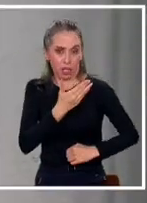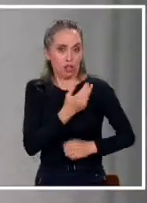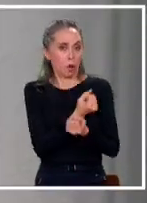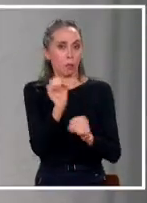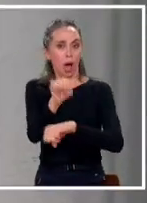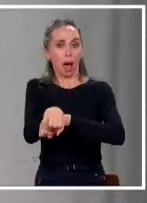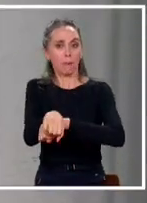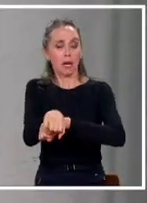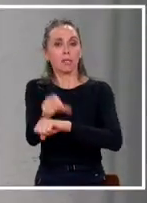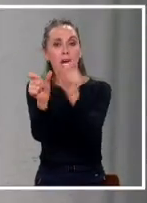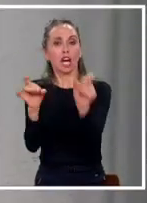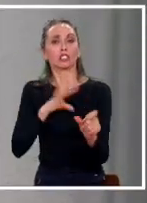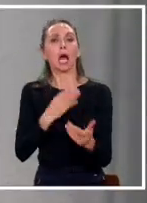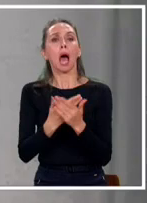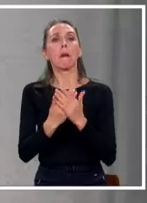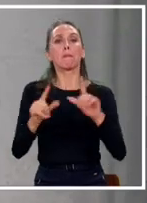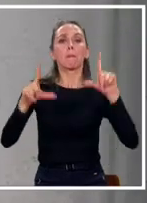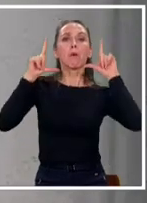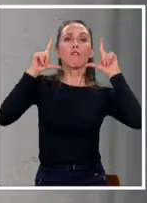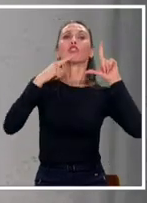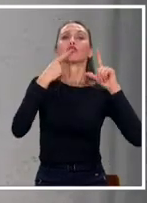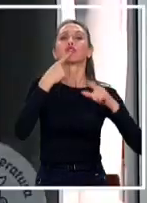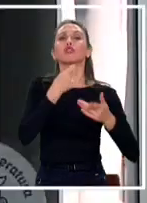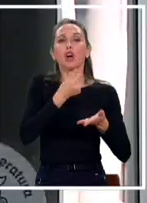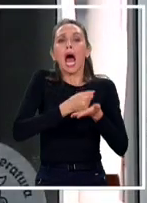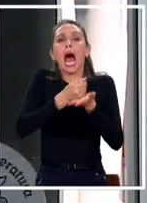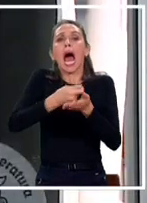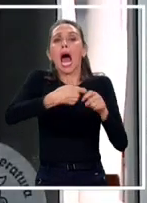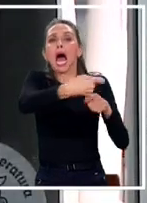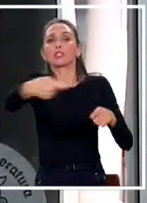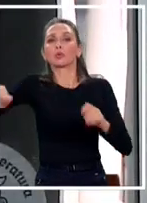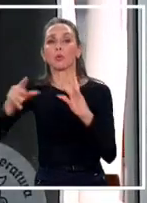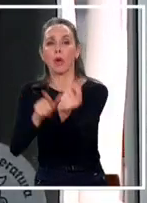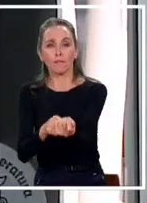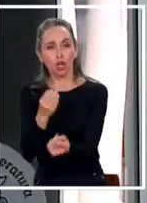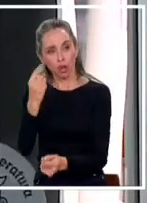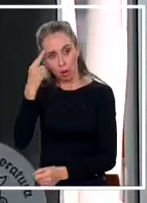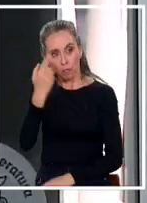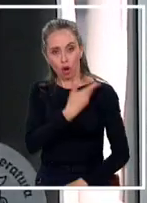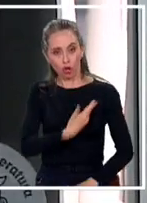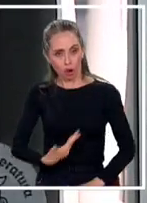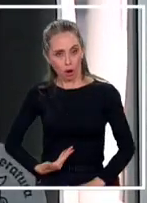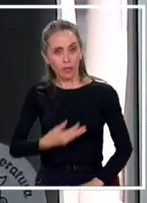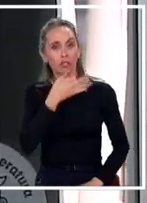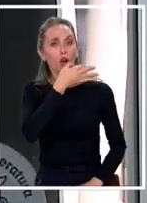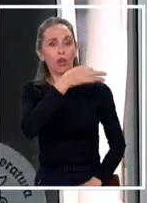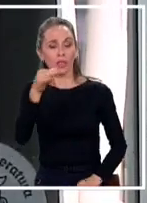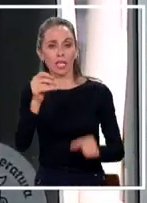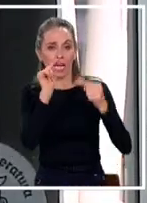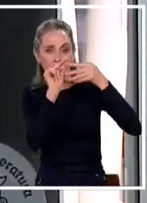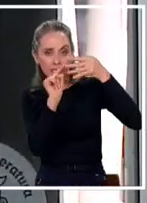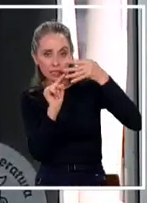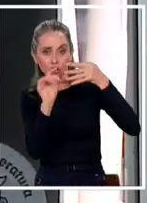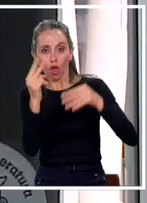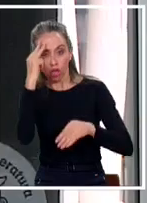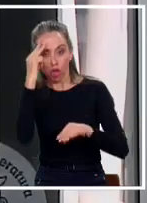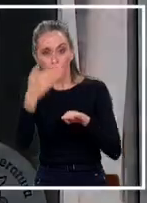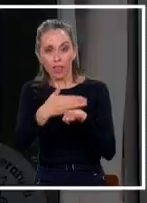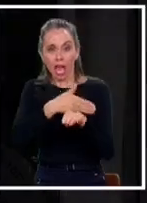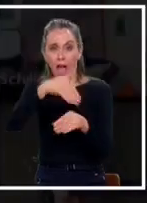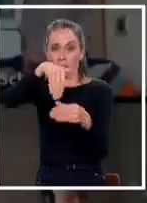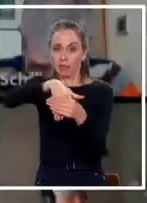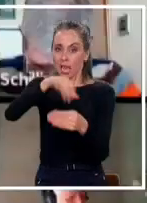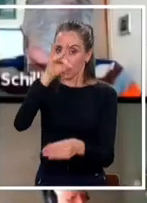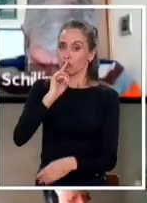Chile hacer un show mediático sobre las ayudas a la familia. ¿Es razonable que un gobierno haga anuncios precisos y concretos dos días antes de una